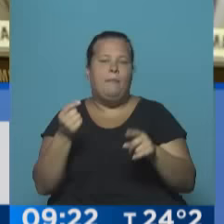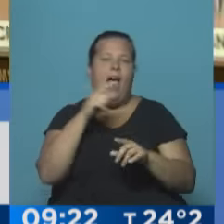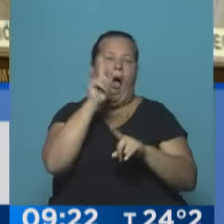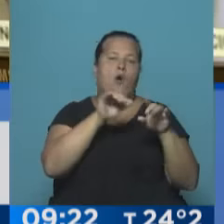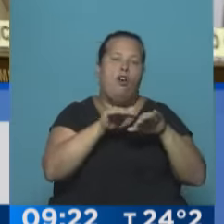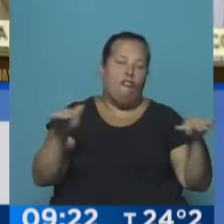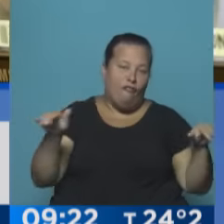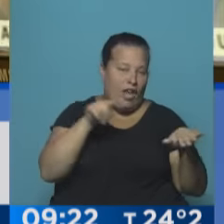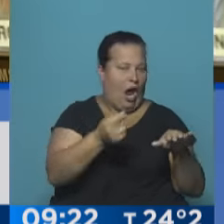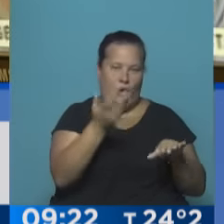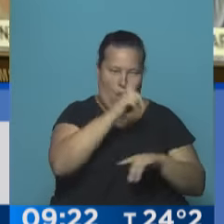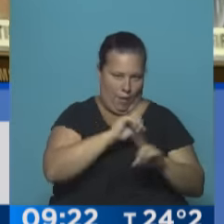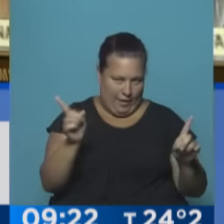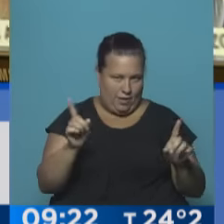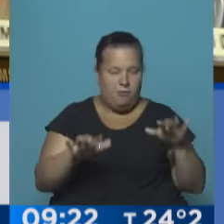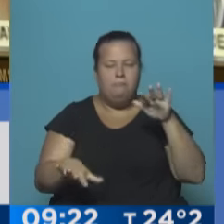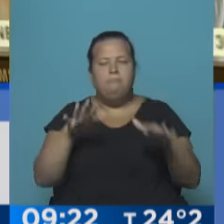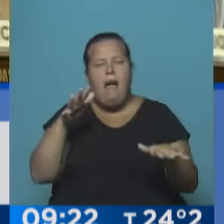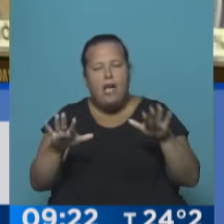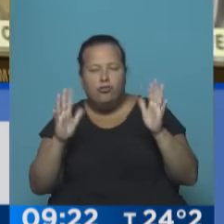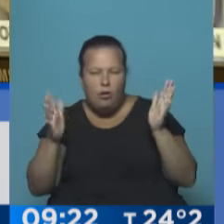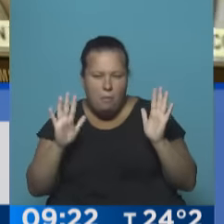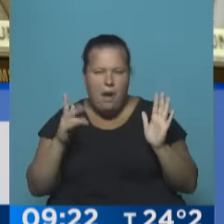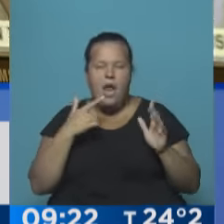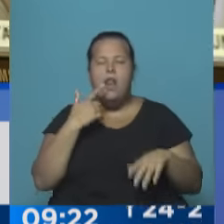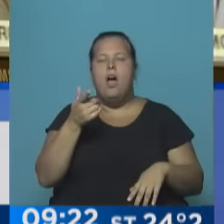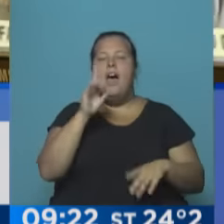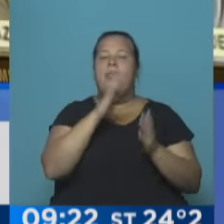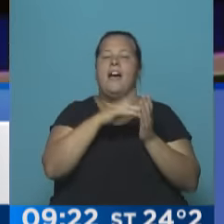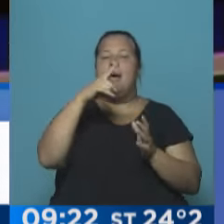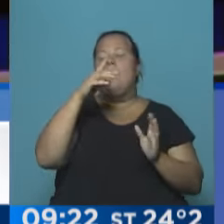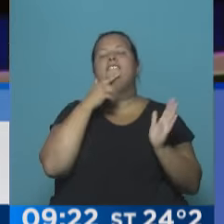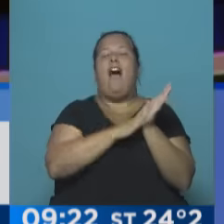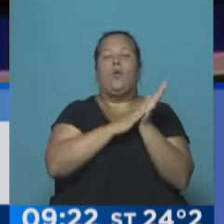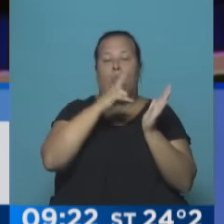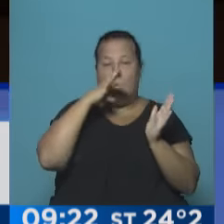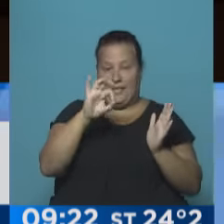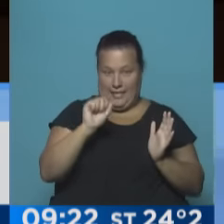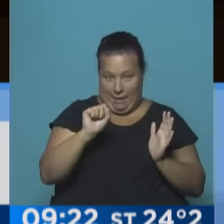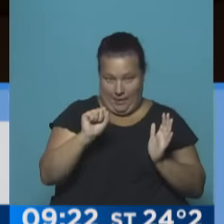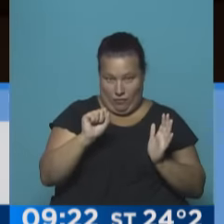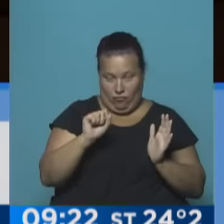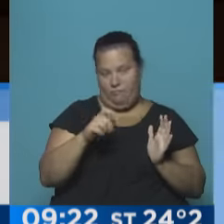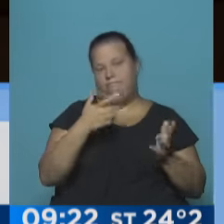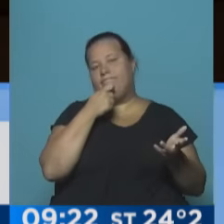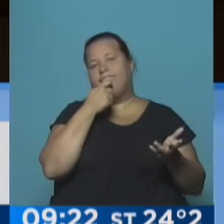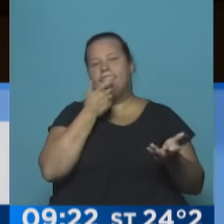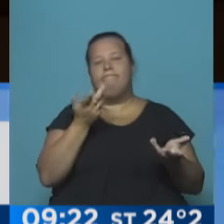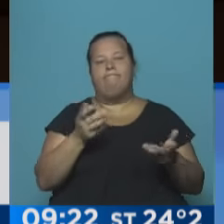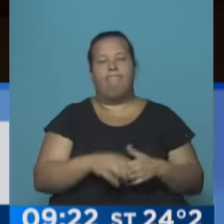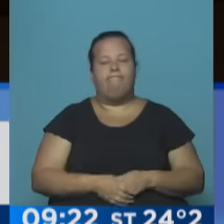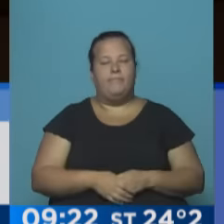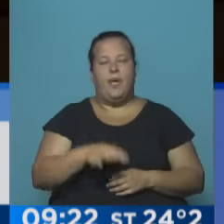fijos y esos no aumentarían más o menos podemos decir dec que sobre una factura de 70es sí eh digamos a ver